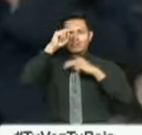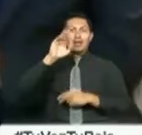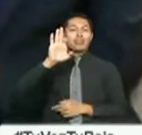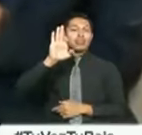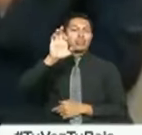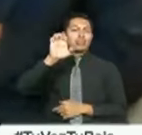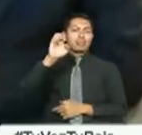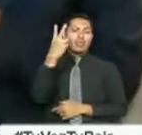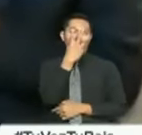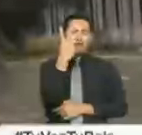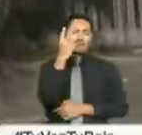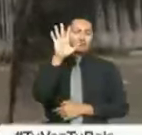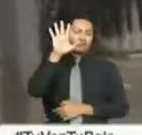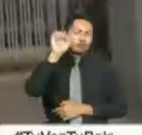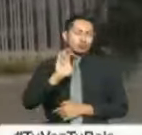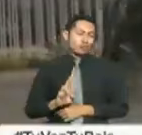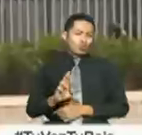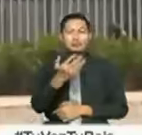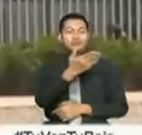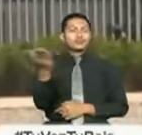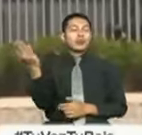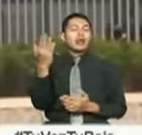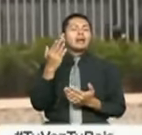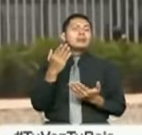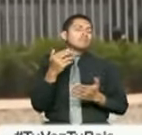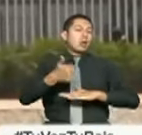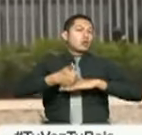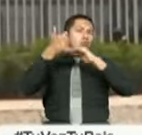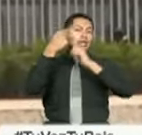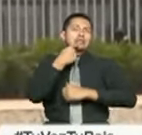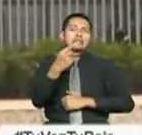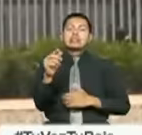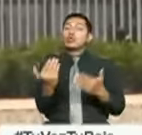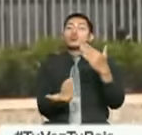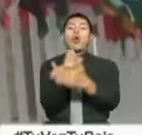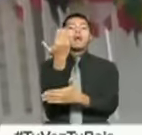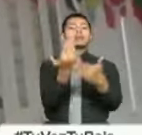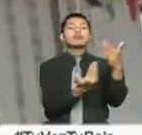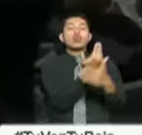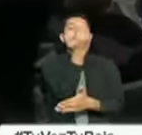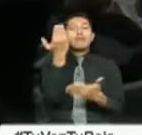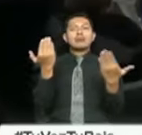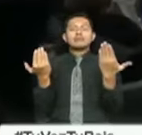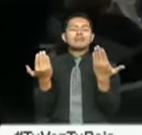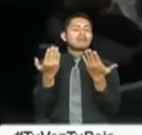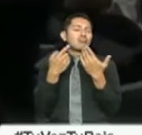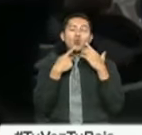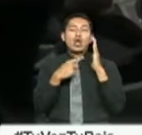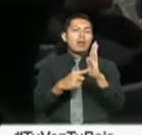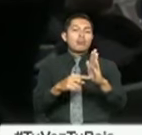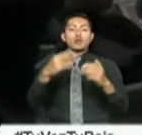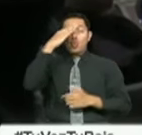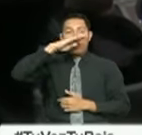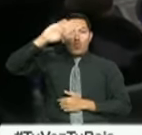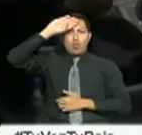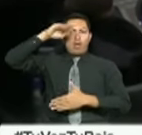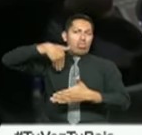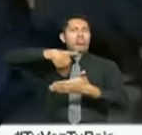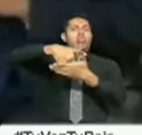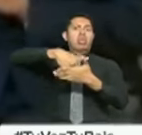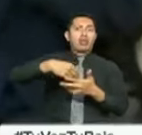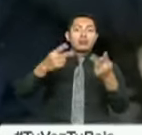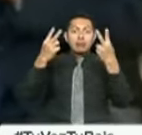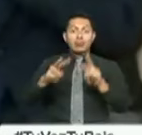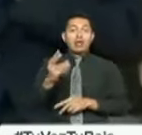el jefe de la diplomacia ecuatoriana manifestó que existen nuevos elementos que combatir, como el bloqueo a Cuba y el fenómeno de los paraísos